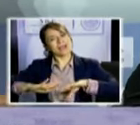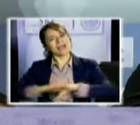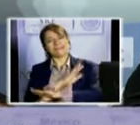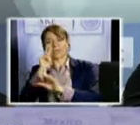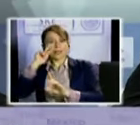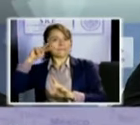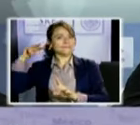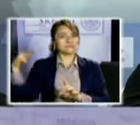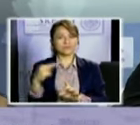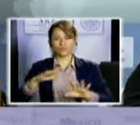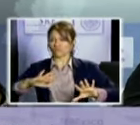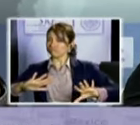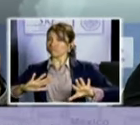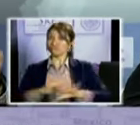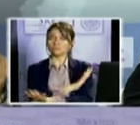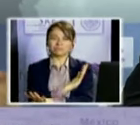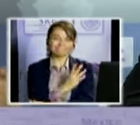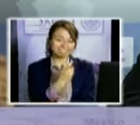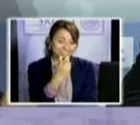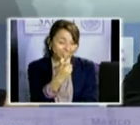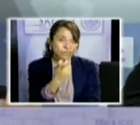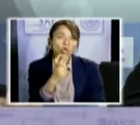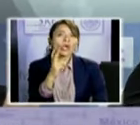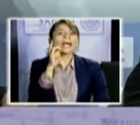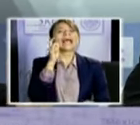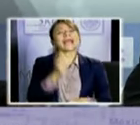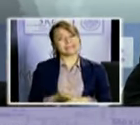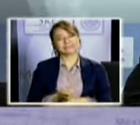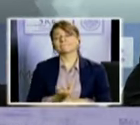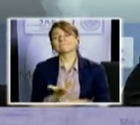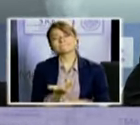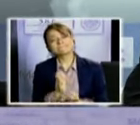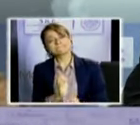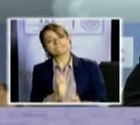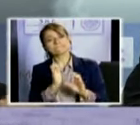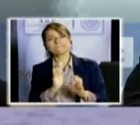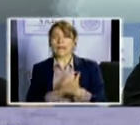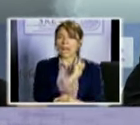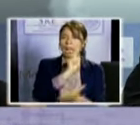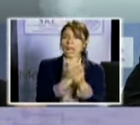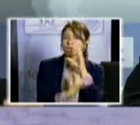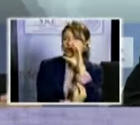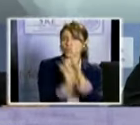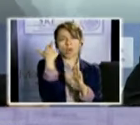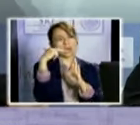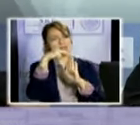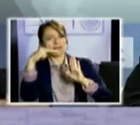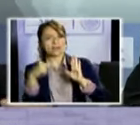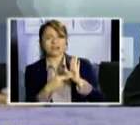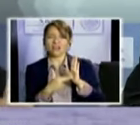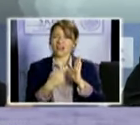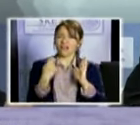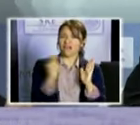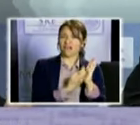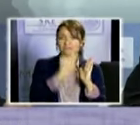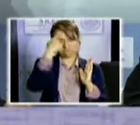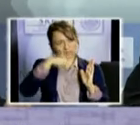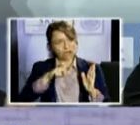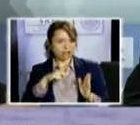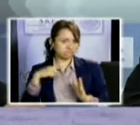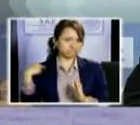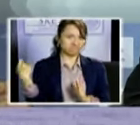se trata de adoptar una serie de políticas con la esperanza de que vamos a reducir de manera